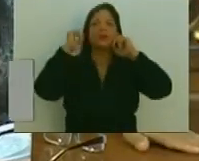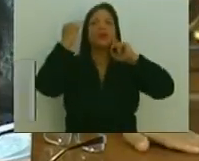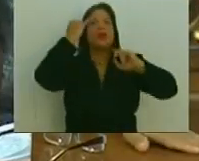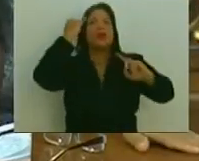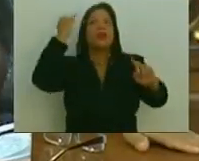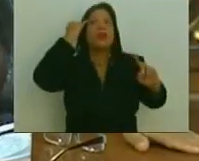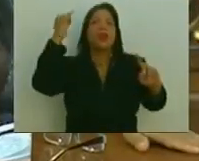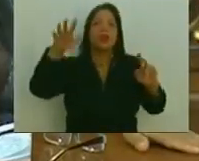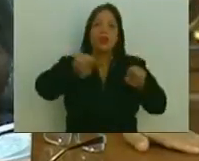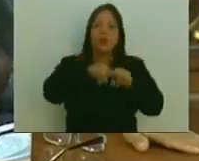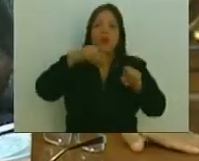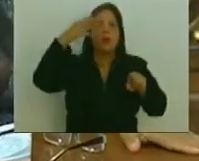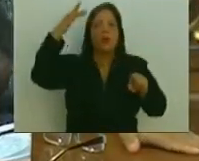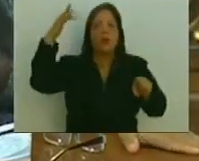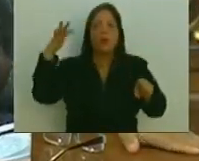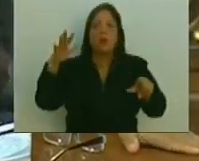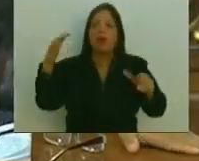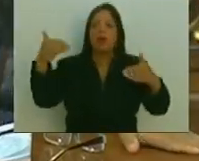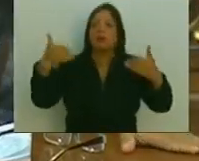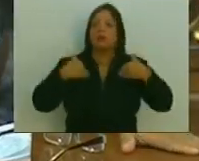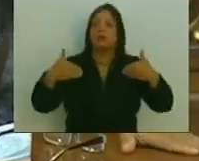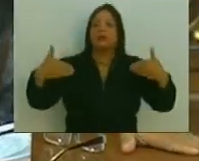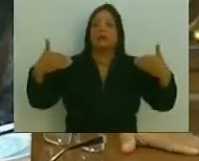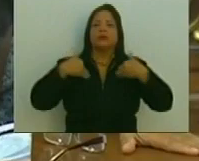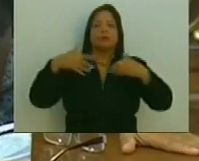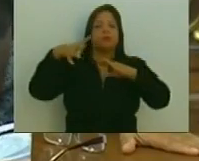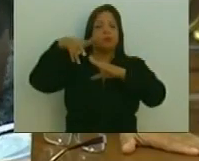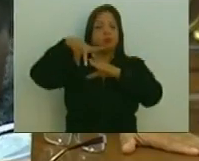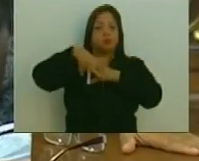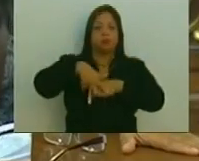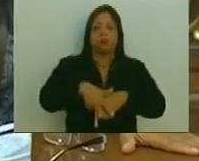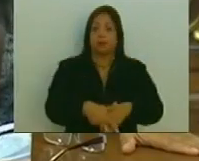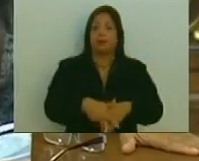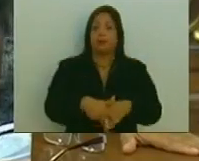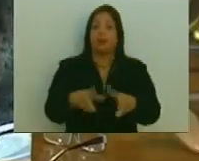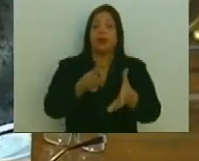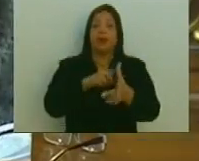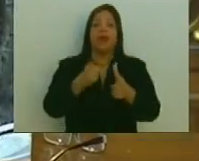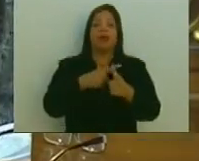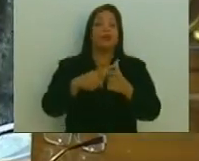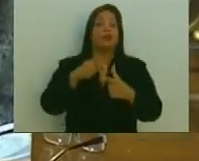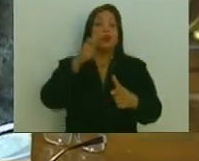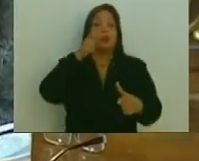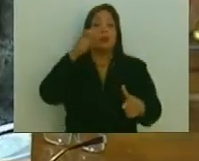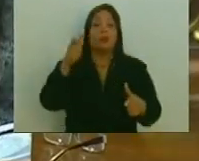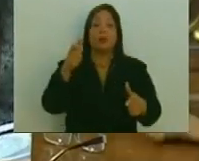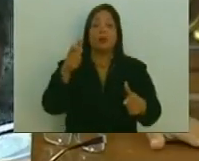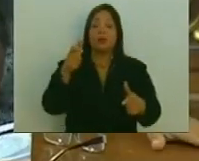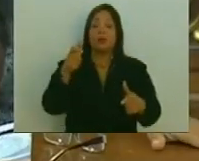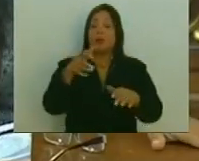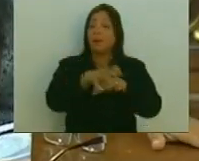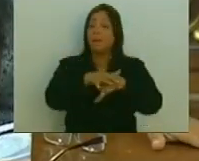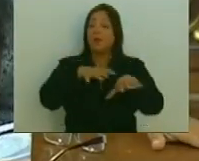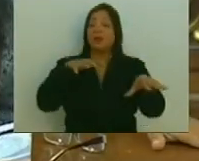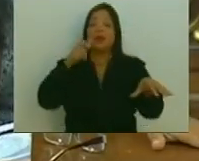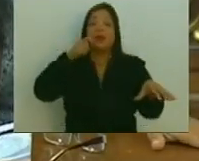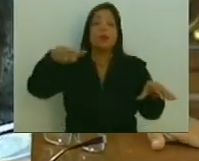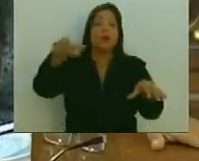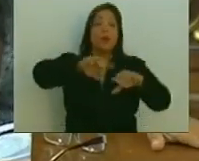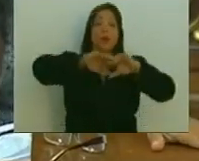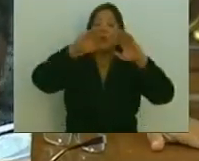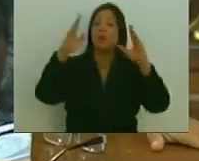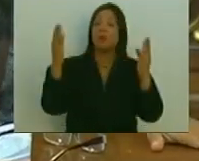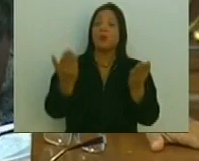el imaginario de nuestro pueblo. Es así como nuestro pueblo, así como la mayoría de los pueblos del